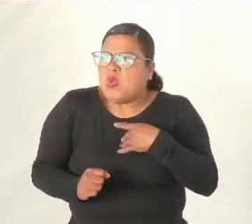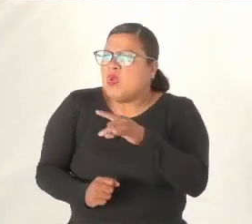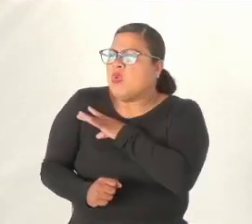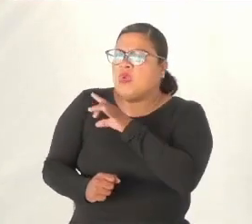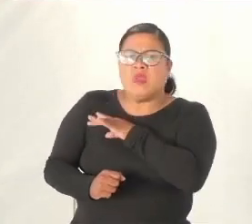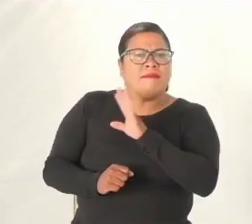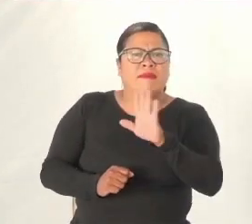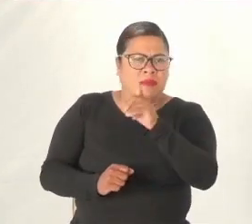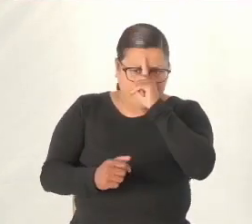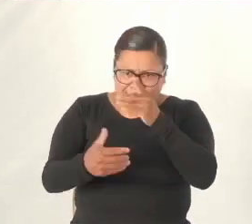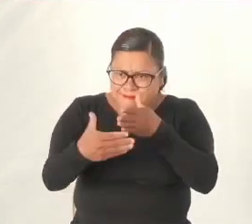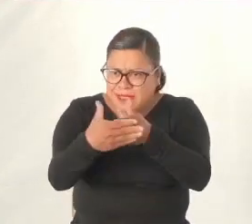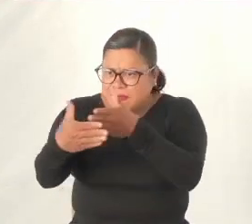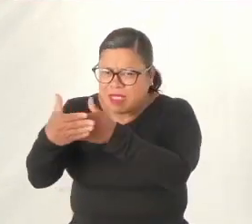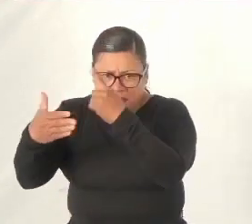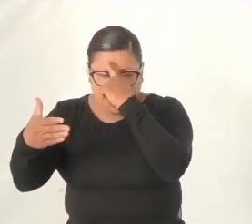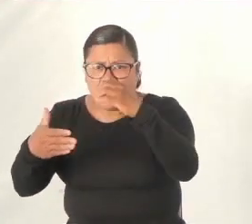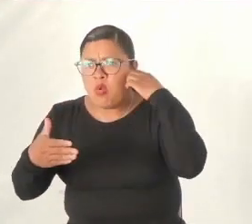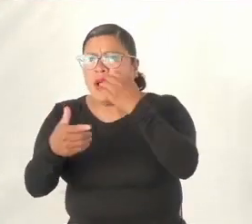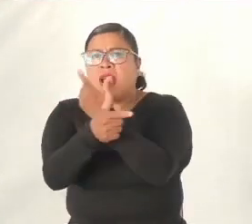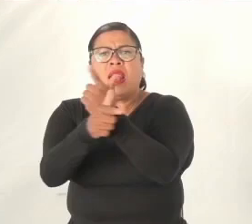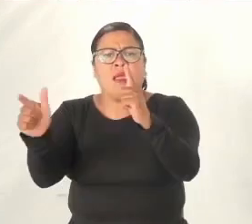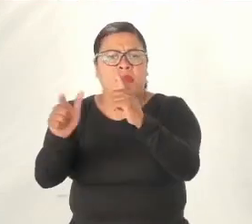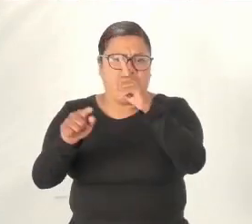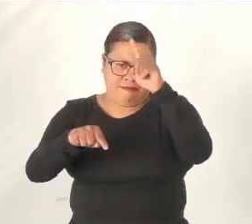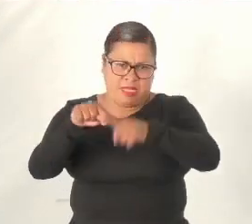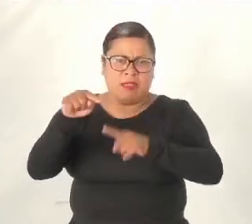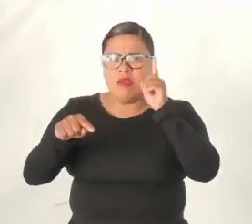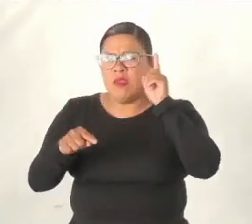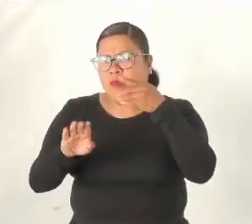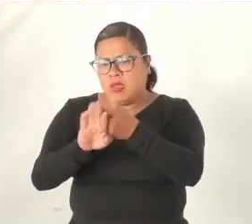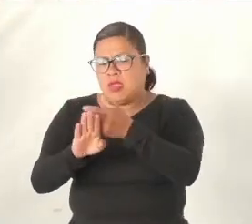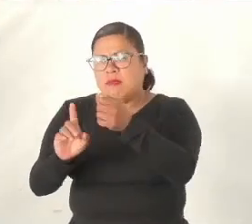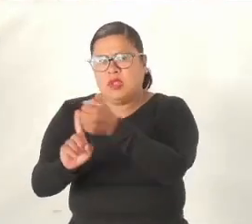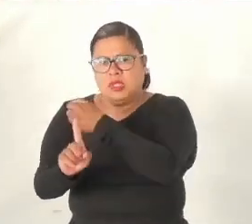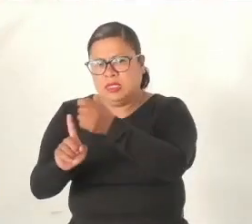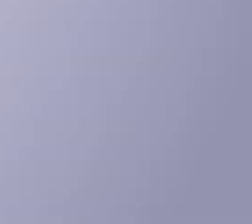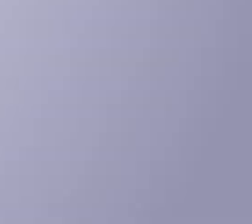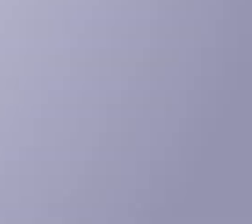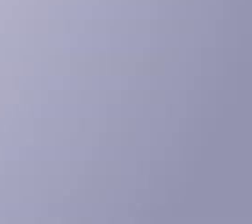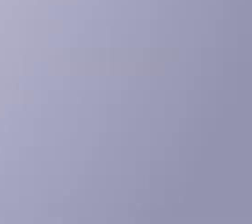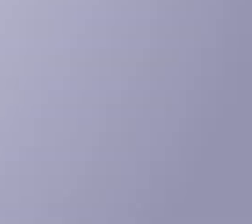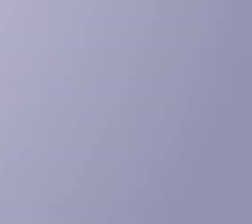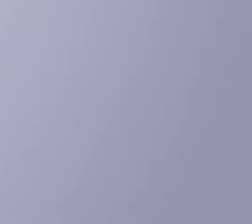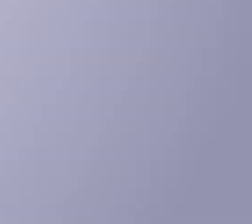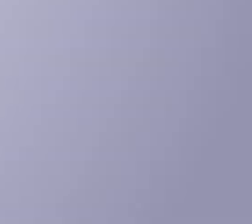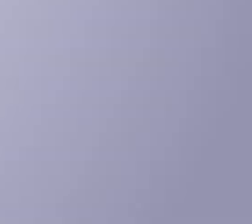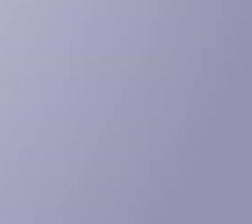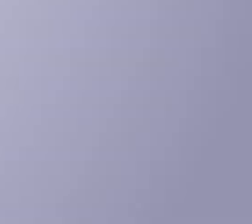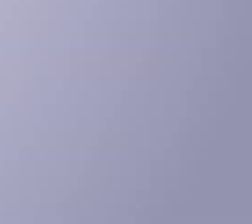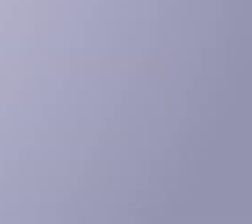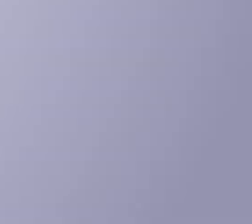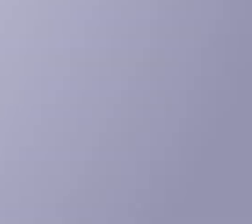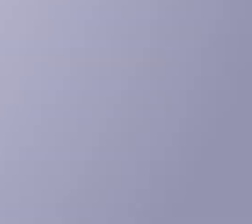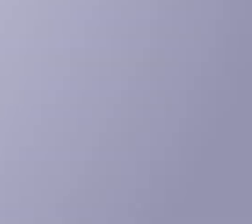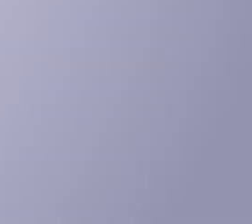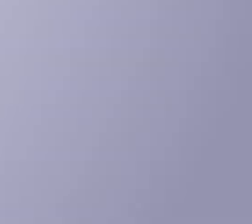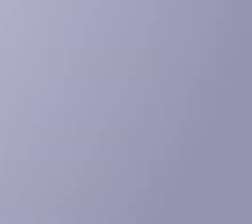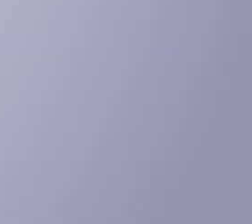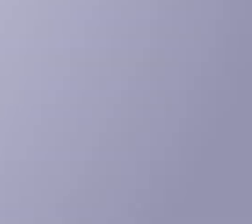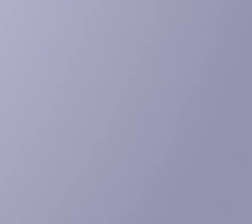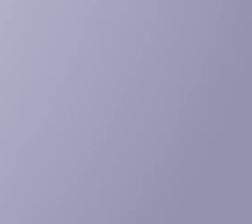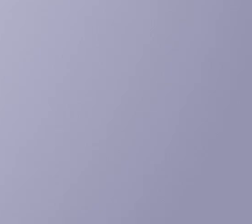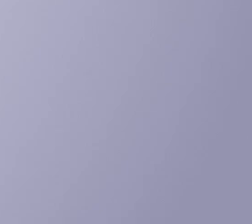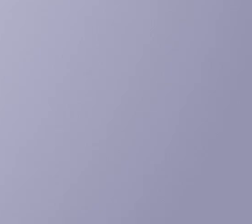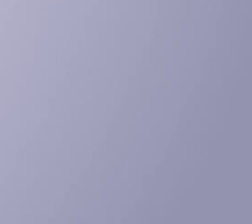obstaculice el camino hacia oaxaca libre de violencia de género es cuando diputadas y diputados de morena oaxaca